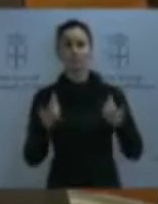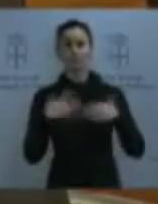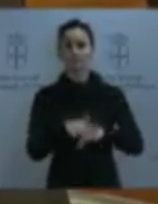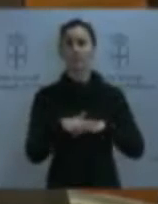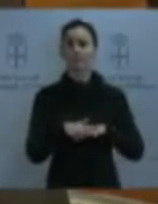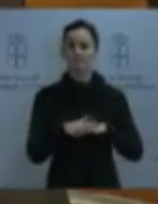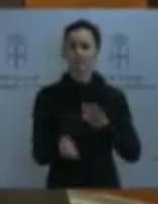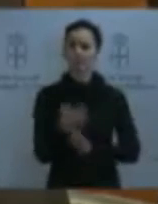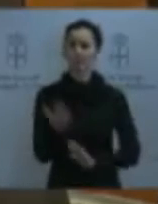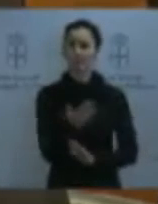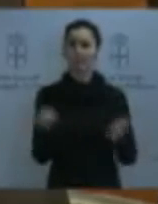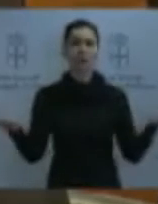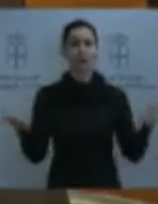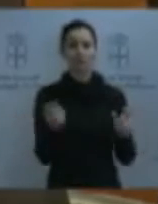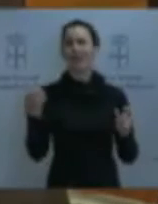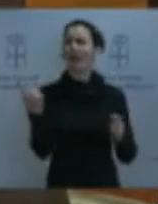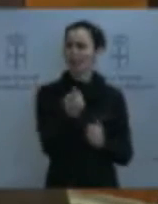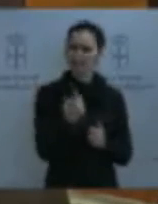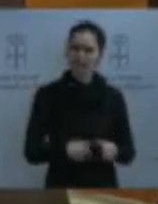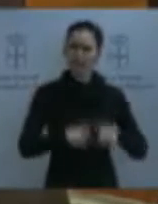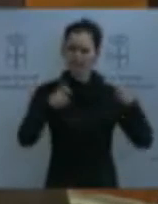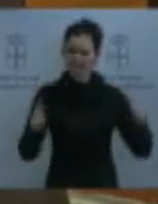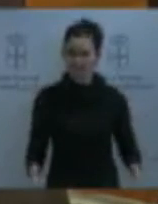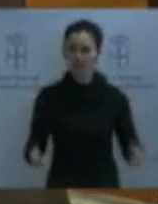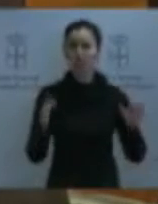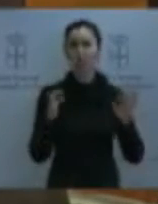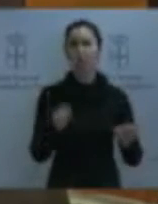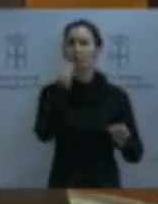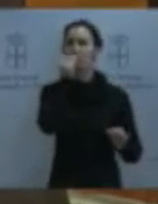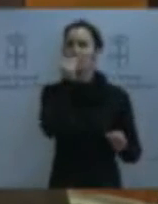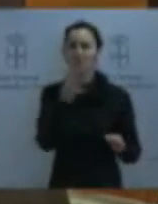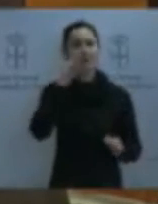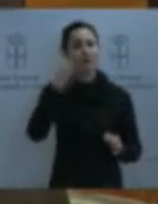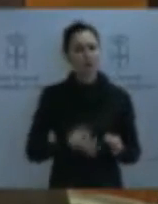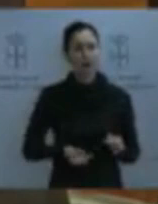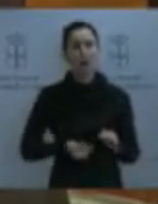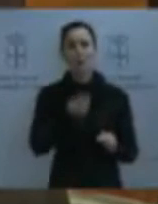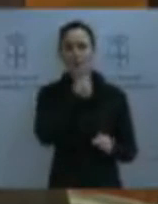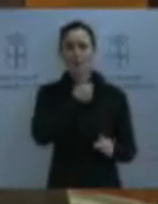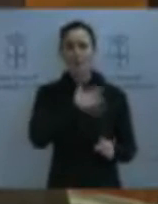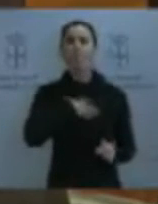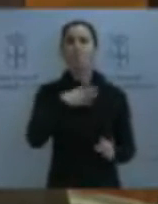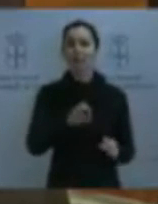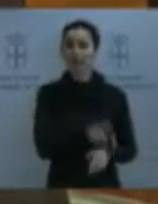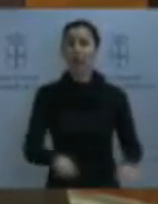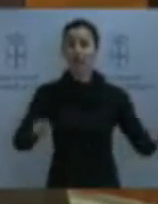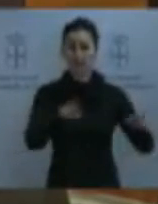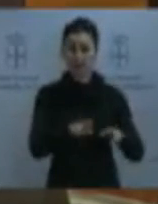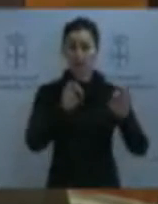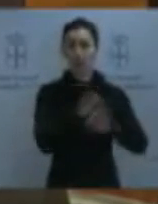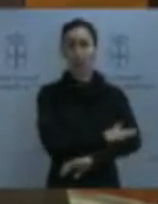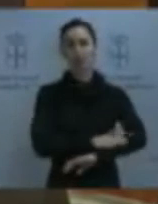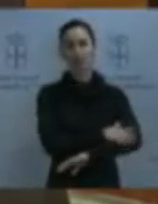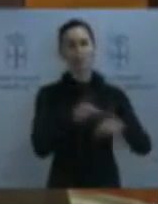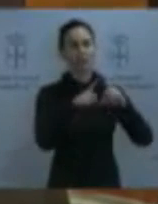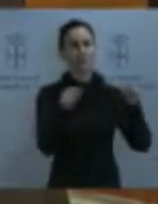económico sostenible y real. Les insistimos. Esperemos que el presidente del Gobierno asturiano deje de permanecer impasible y ponga todos